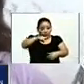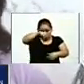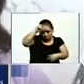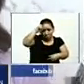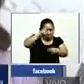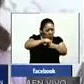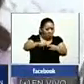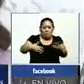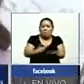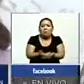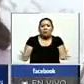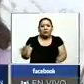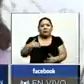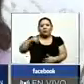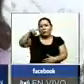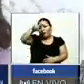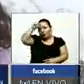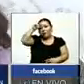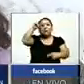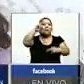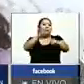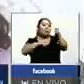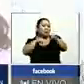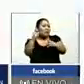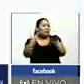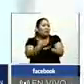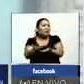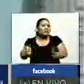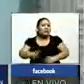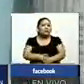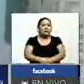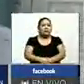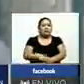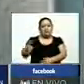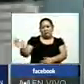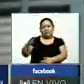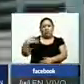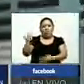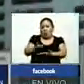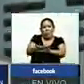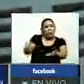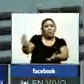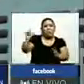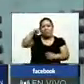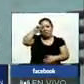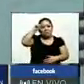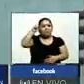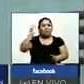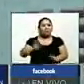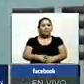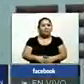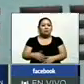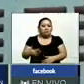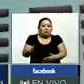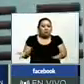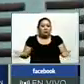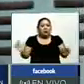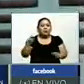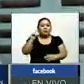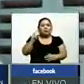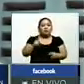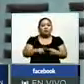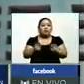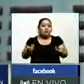y también he trabajado en construcción, en varias cosas así. No, y de cualquier cosa ahorita, y de cualquier cosa, ya sea